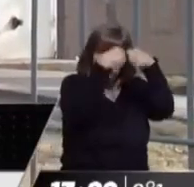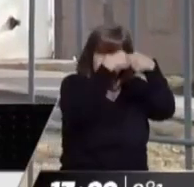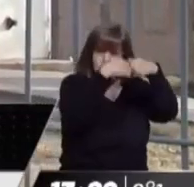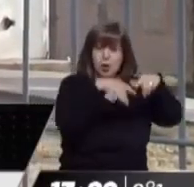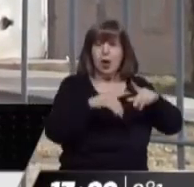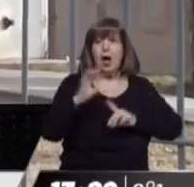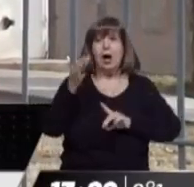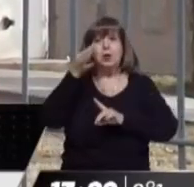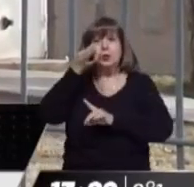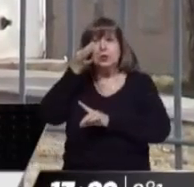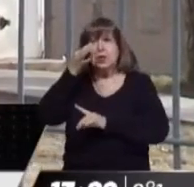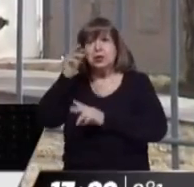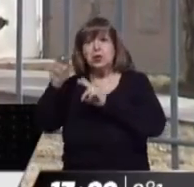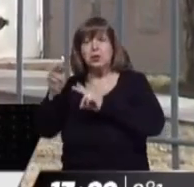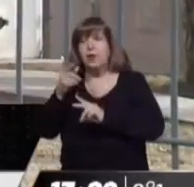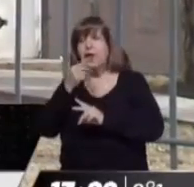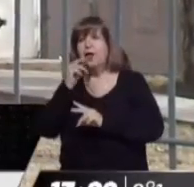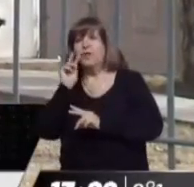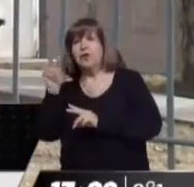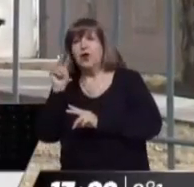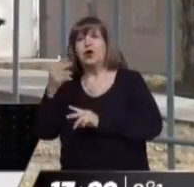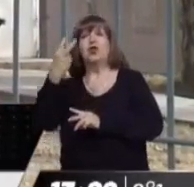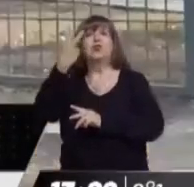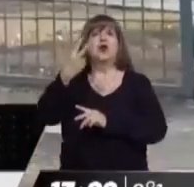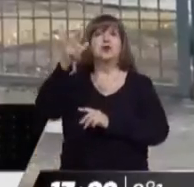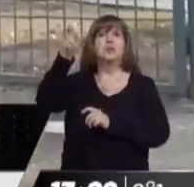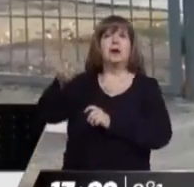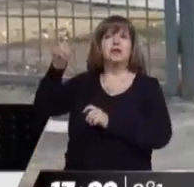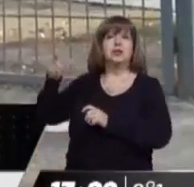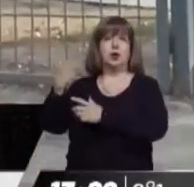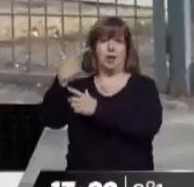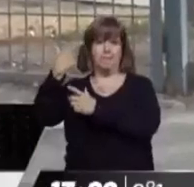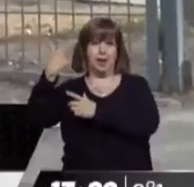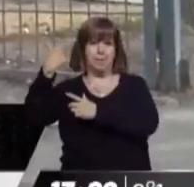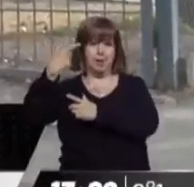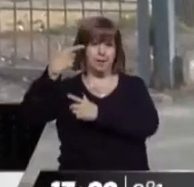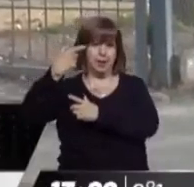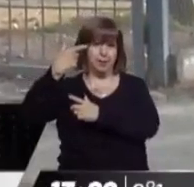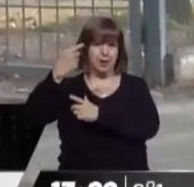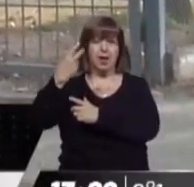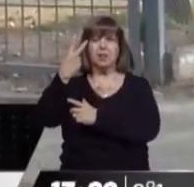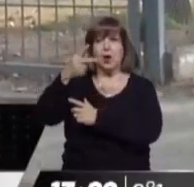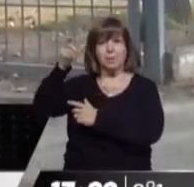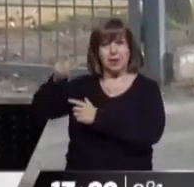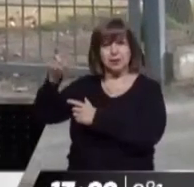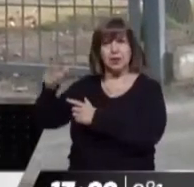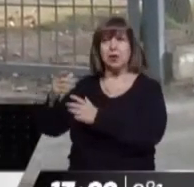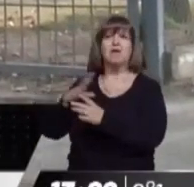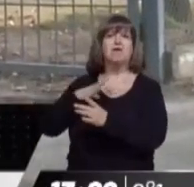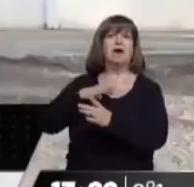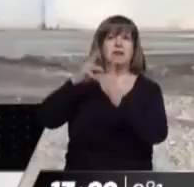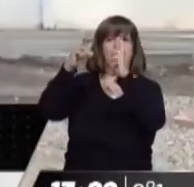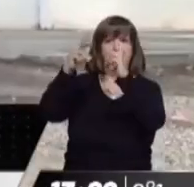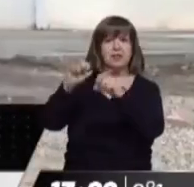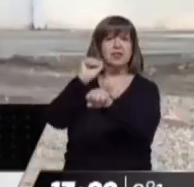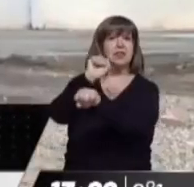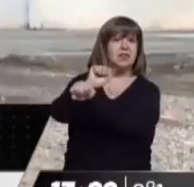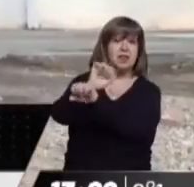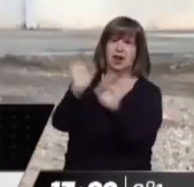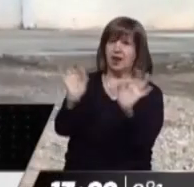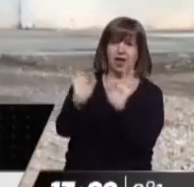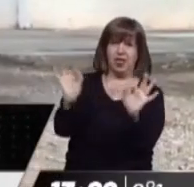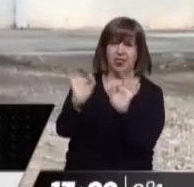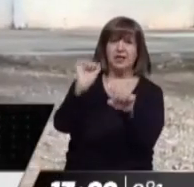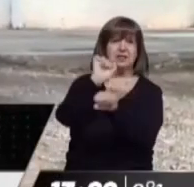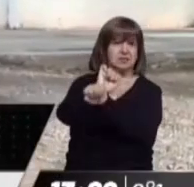testigos aseguran que Serían dos los sujetos que dispararon pero hasta el momento no hay detenidos se está investigando la causa